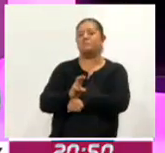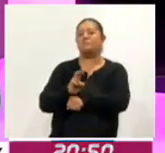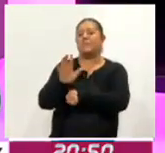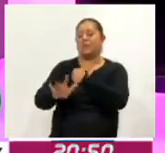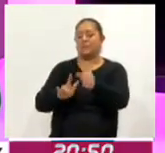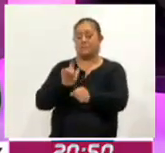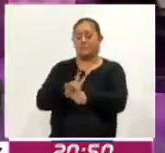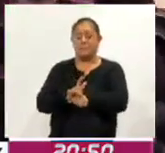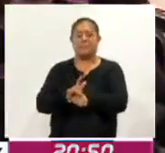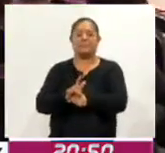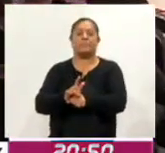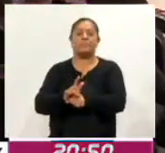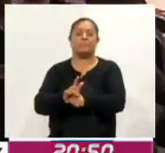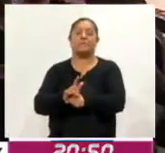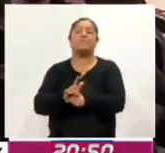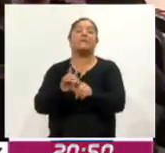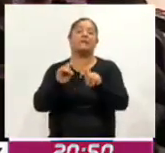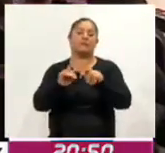Tlaxcala.